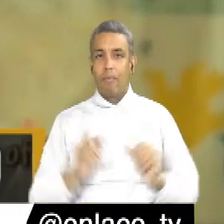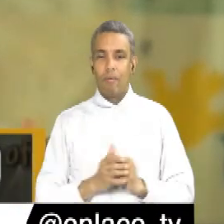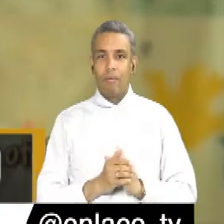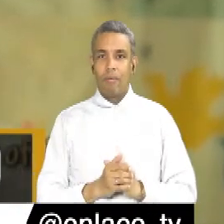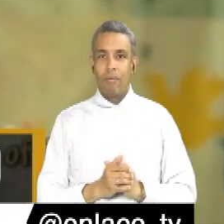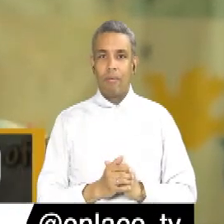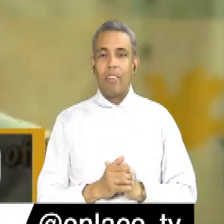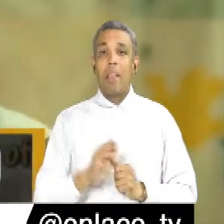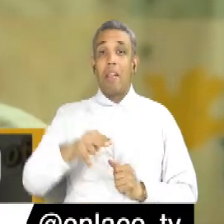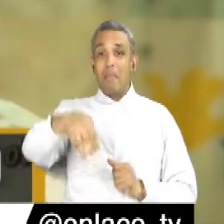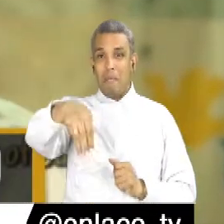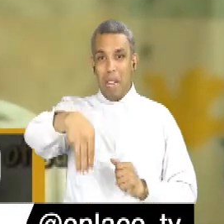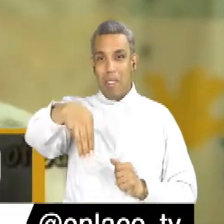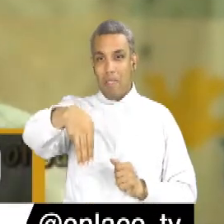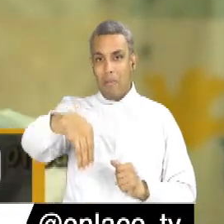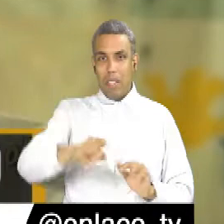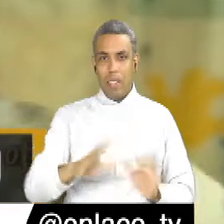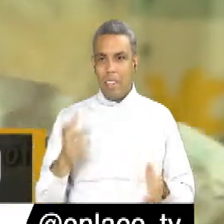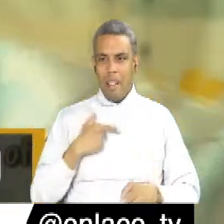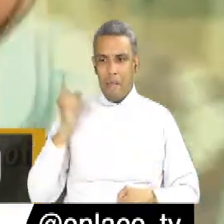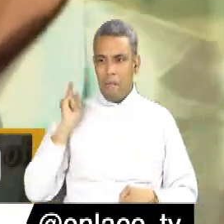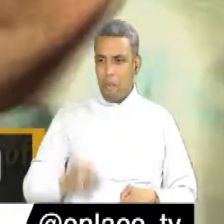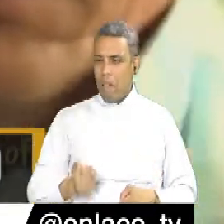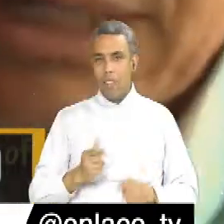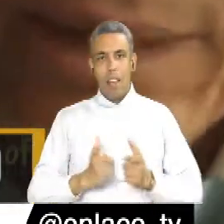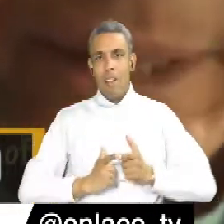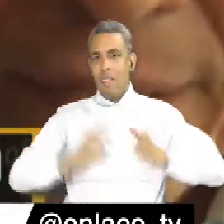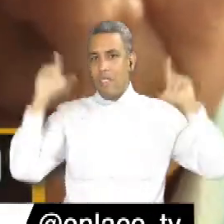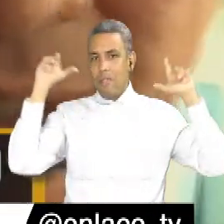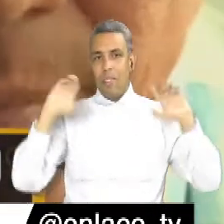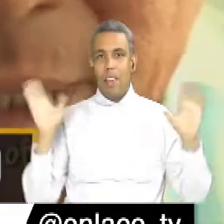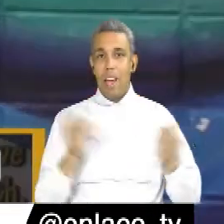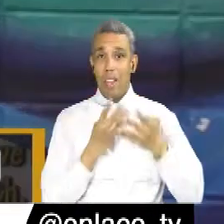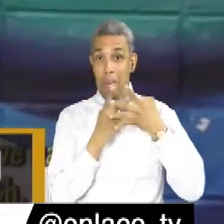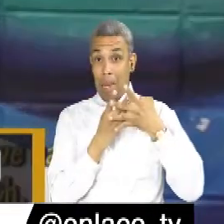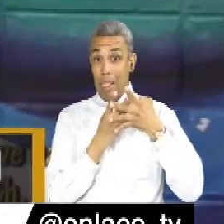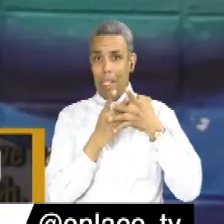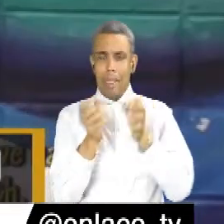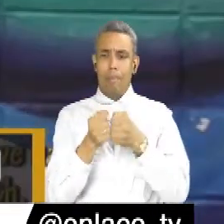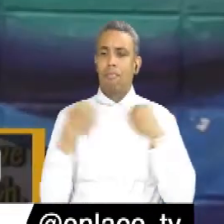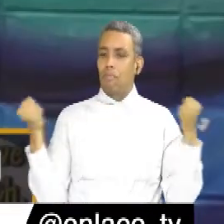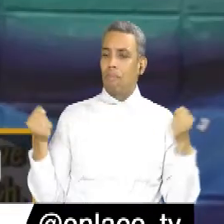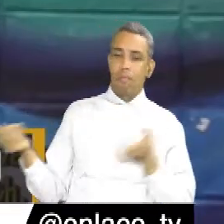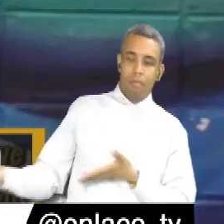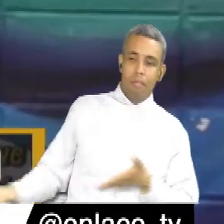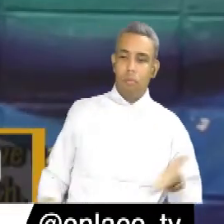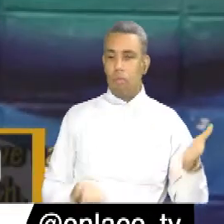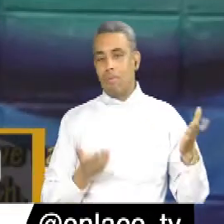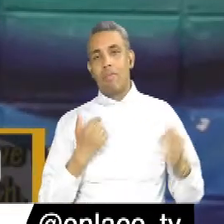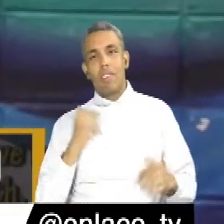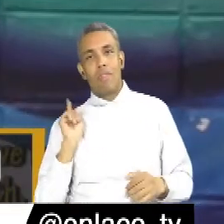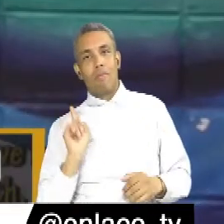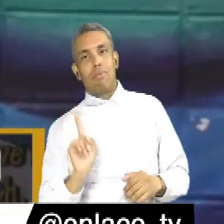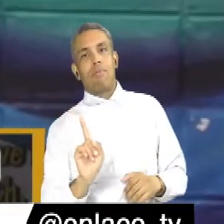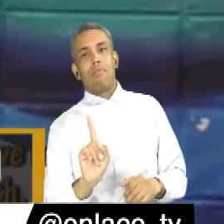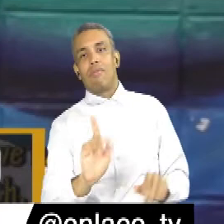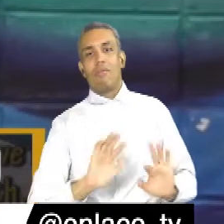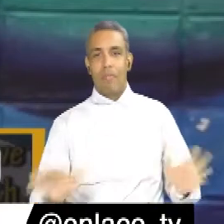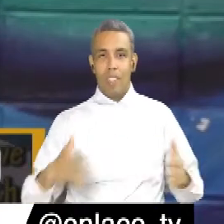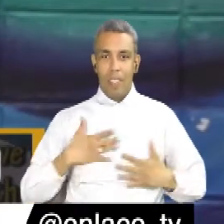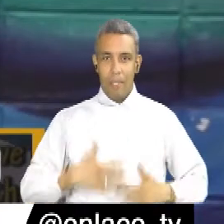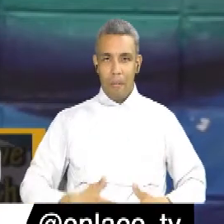la libertad inmediata de nuestro compañero. Por eso estamos invitando a todos los amigos de David Ravelo